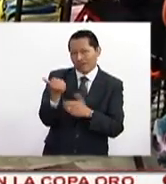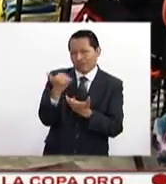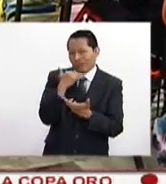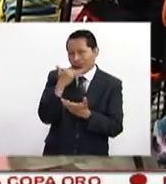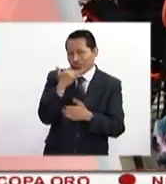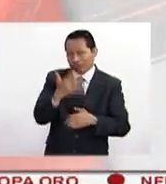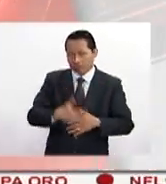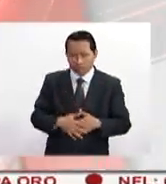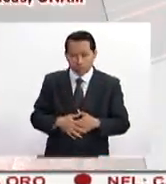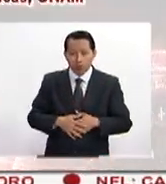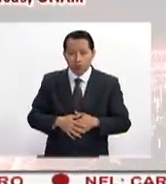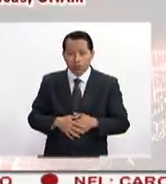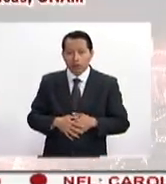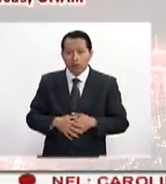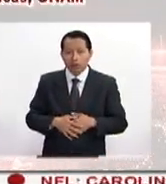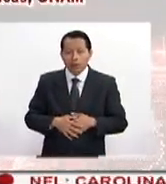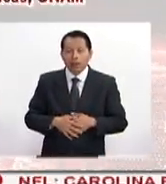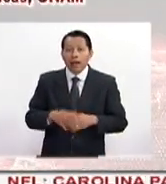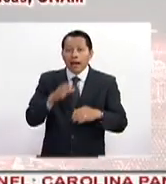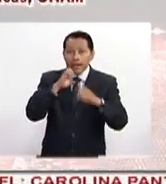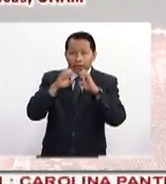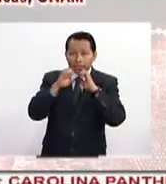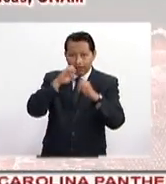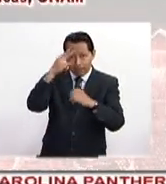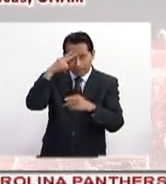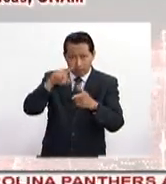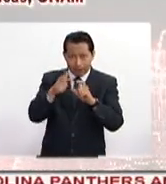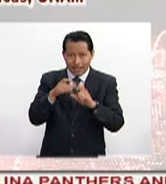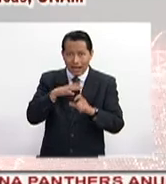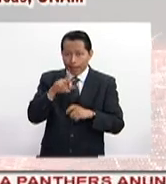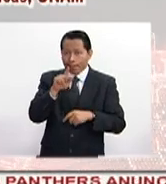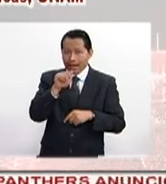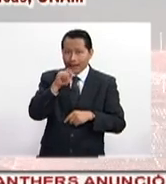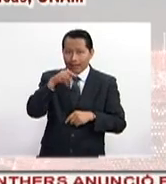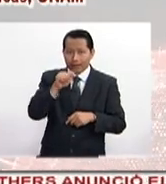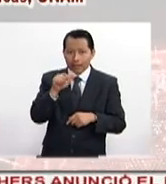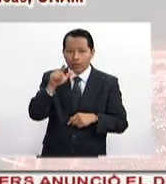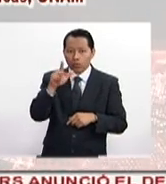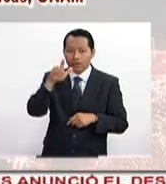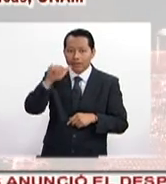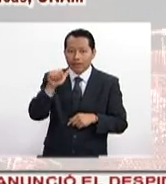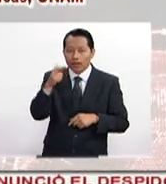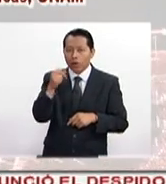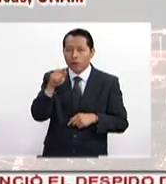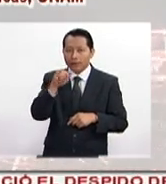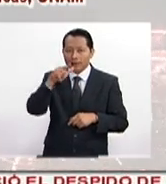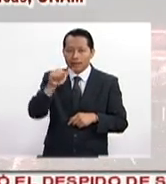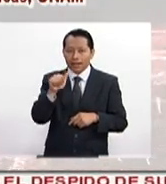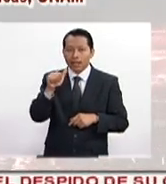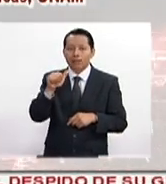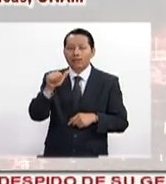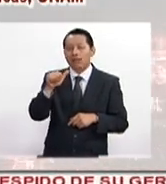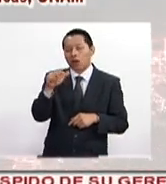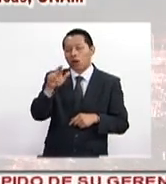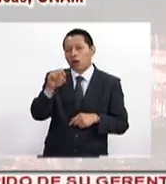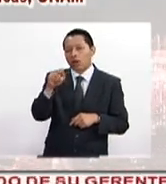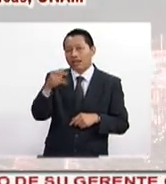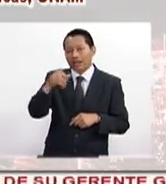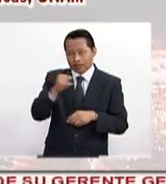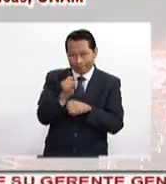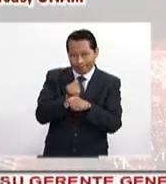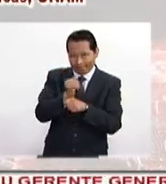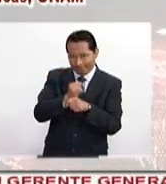fines. En entrevista para México al Día, Patricia Lucila González Rodríguez, investigadora del Instituto